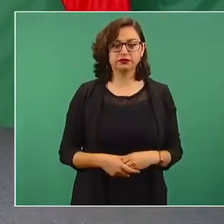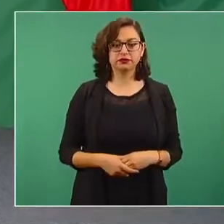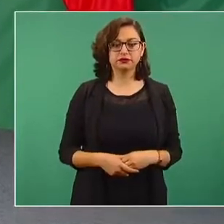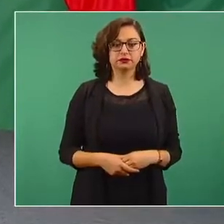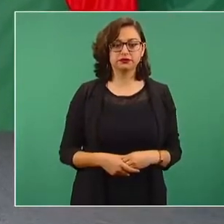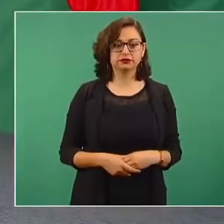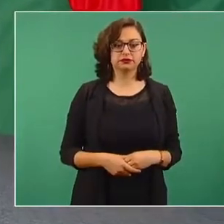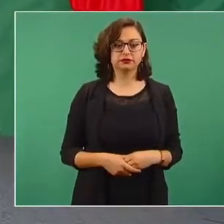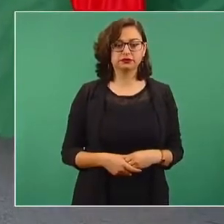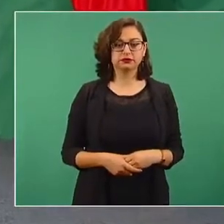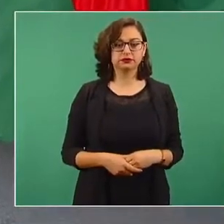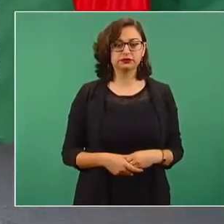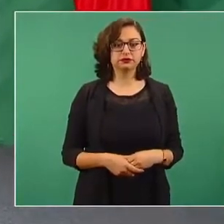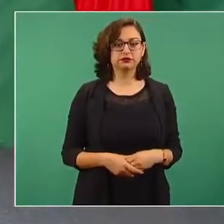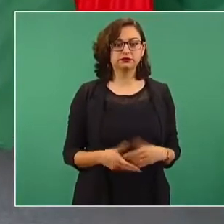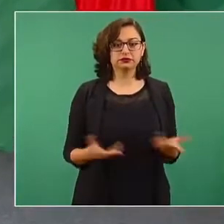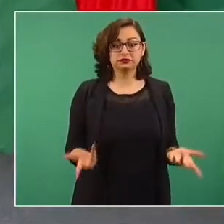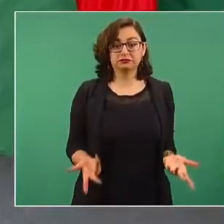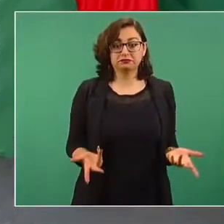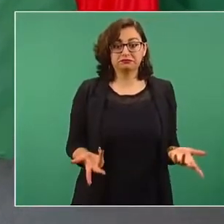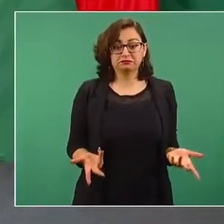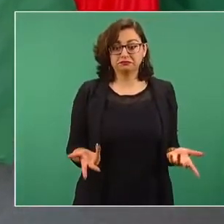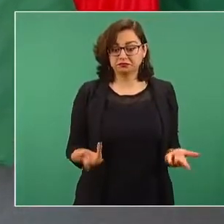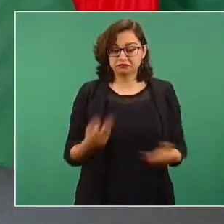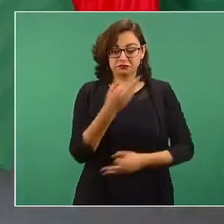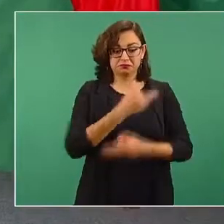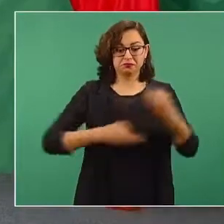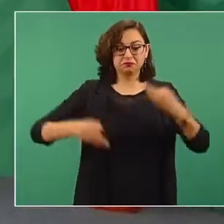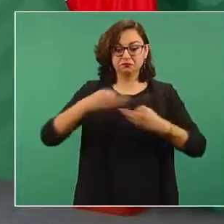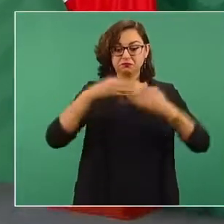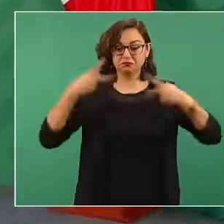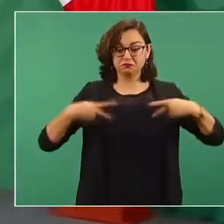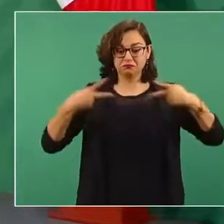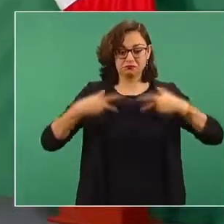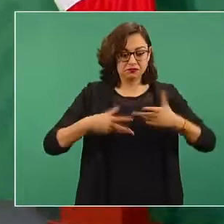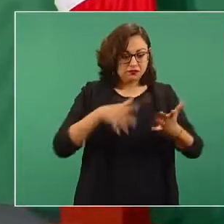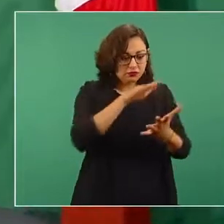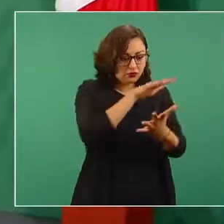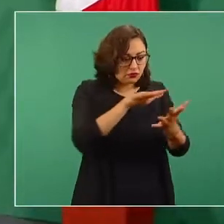para la formación humanista.